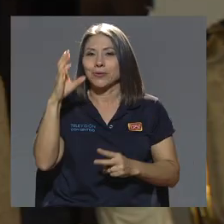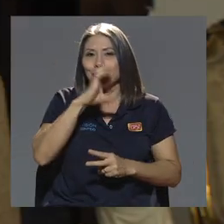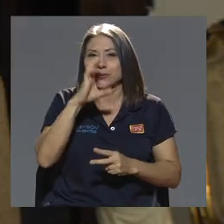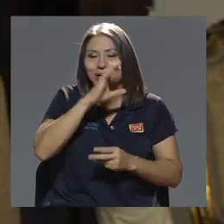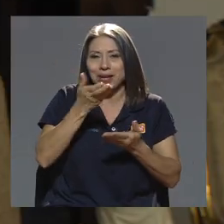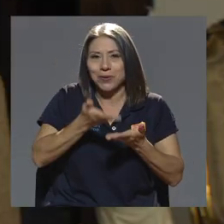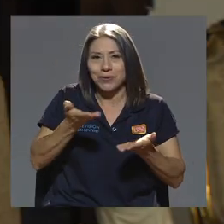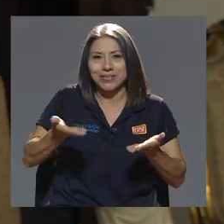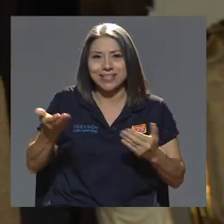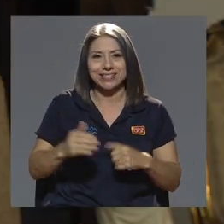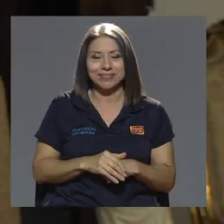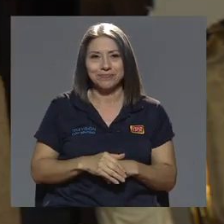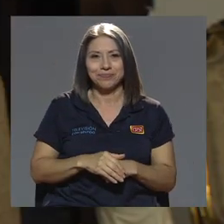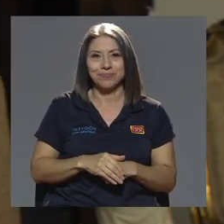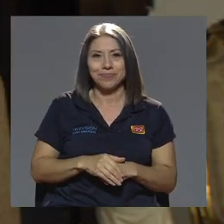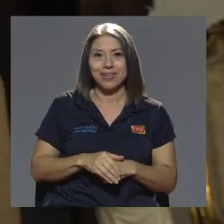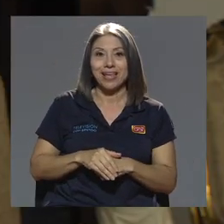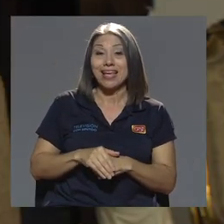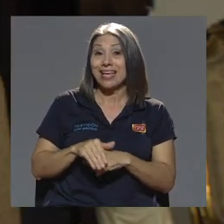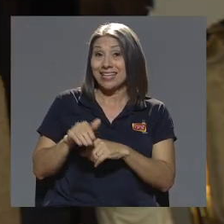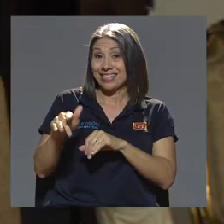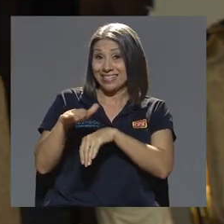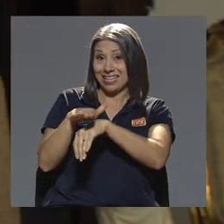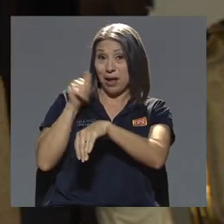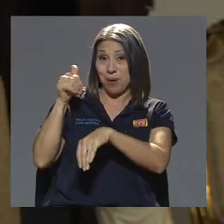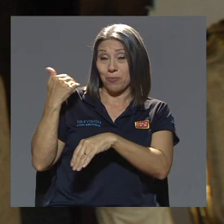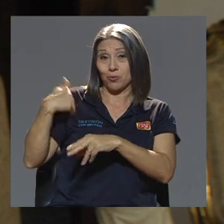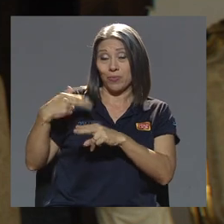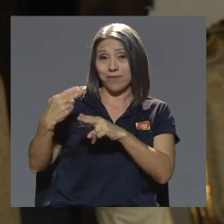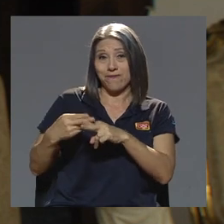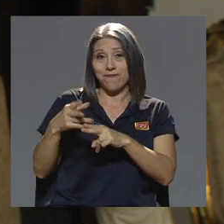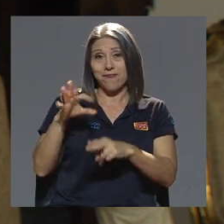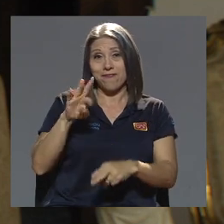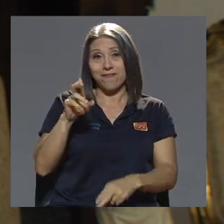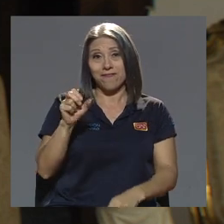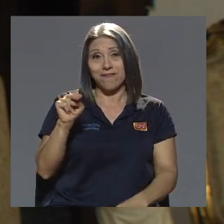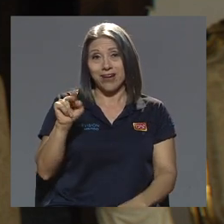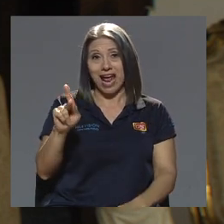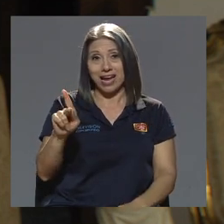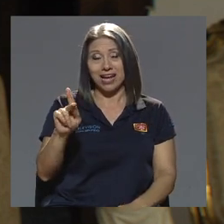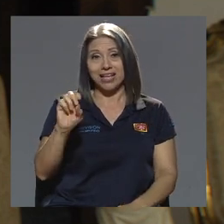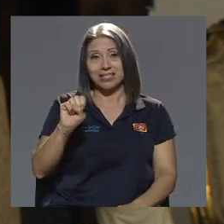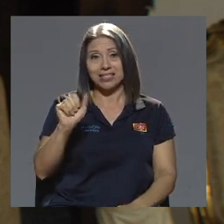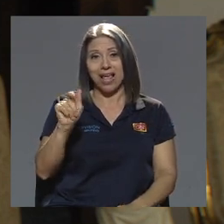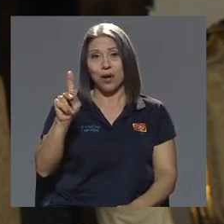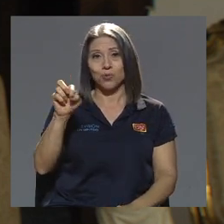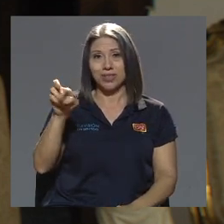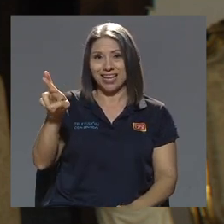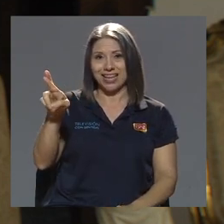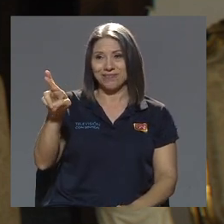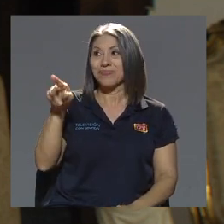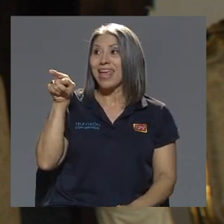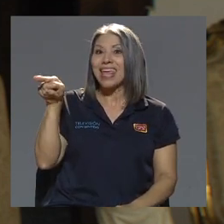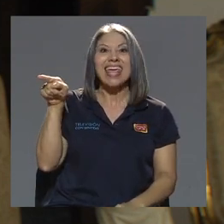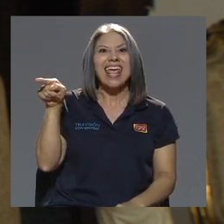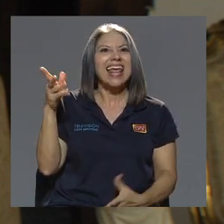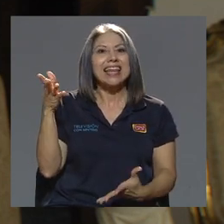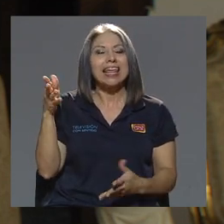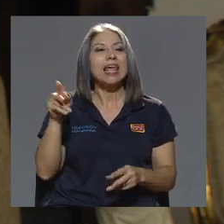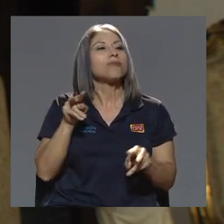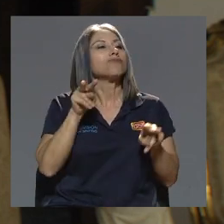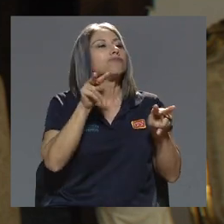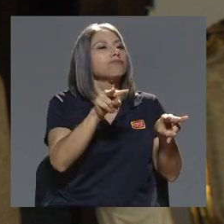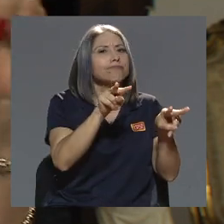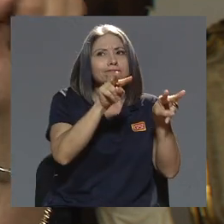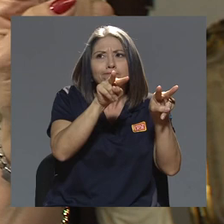Llamamos a don Franz Auter, que nos hizo el favor de verificar que la estructura de la